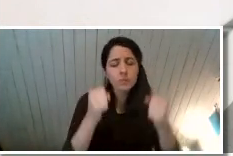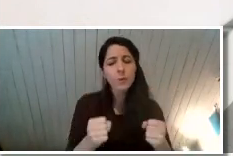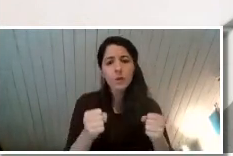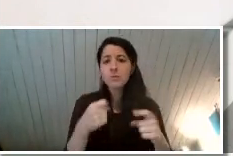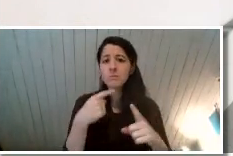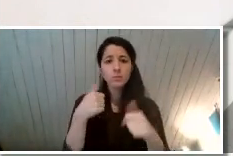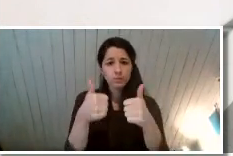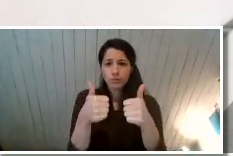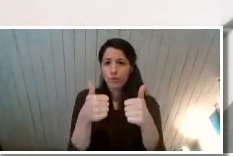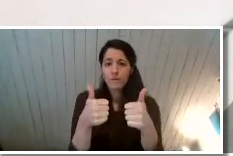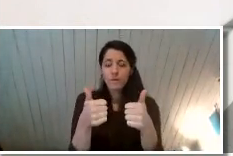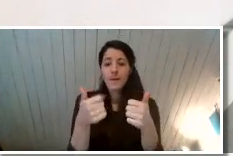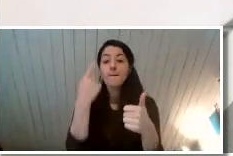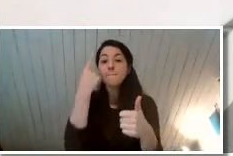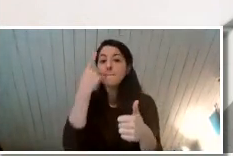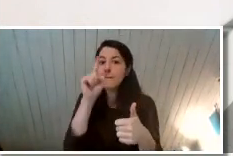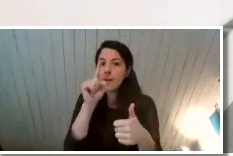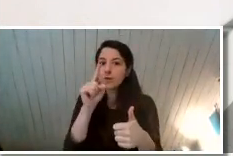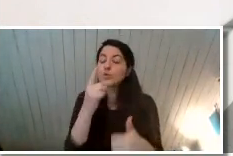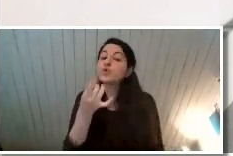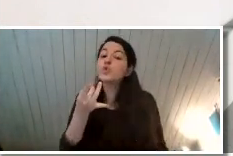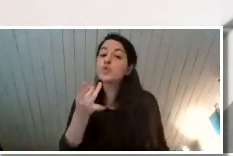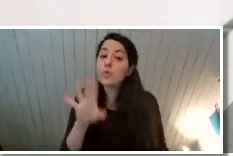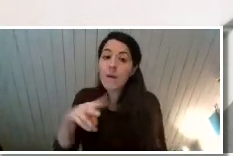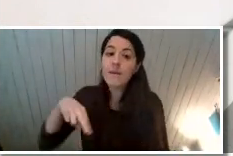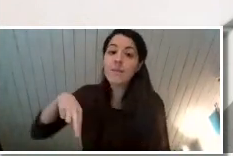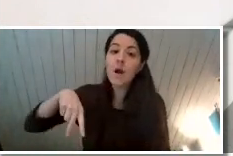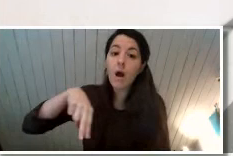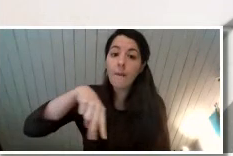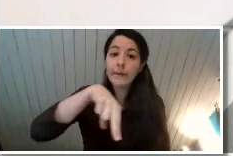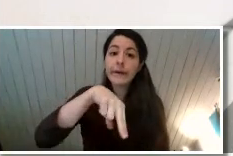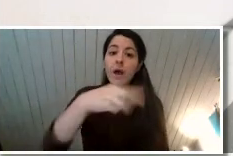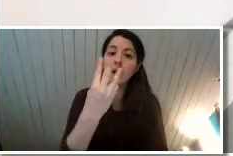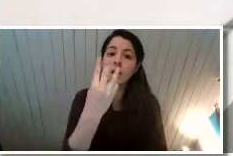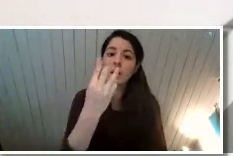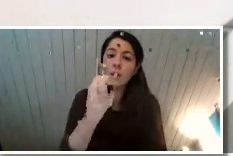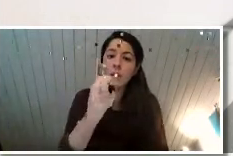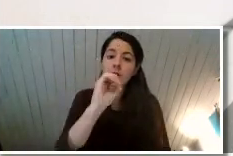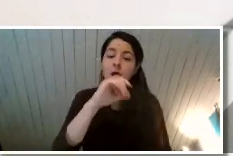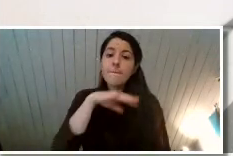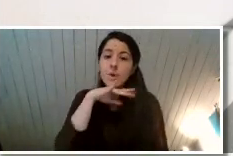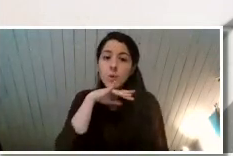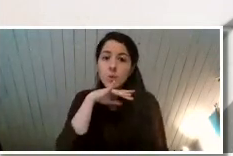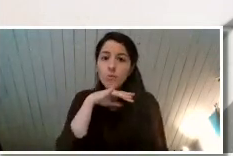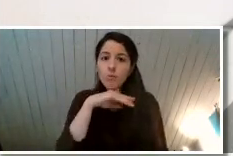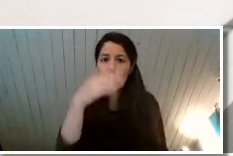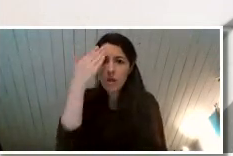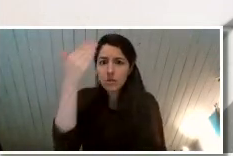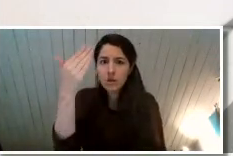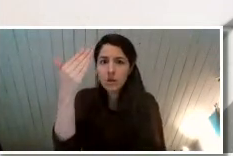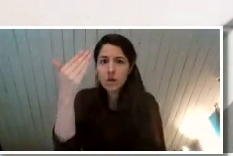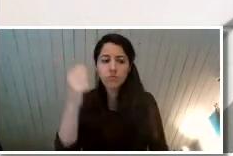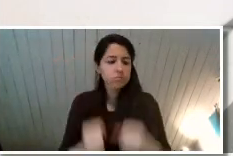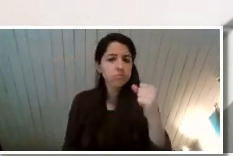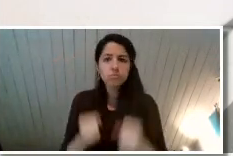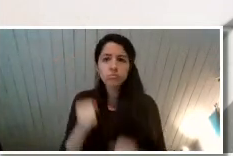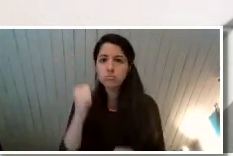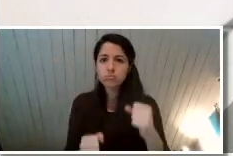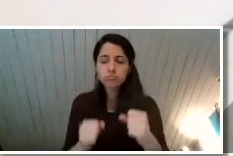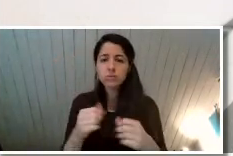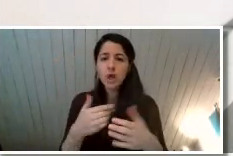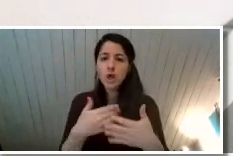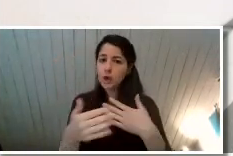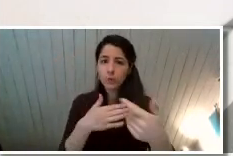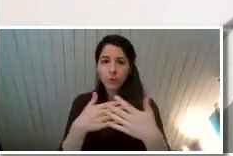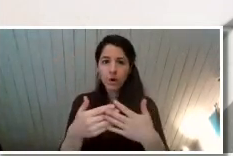solamente caminar 30 minutos al día a un ritmo normal nos va a traer beneficios en